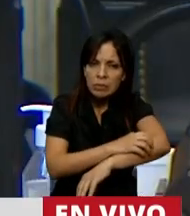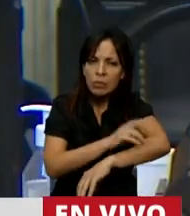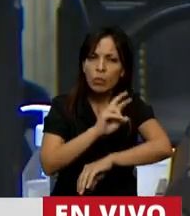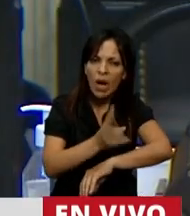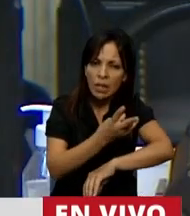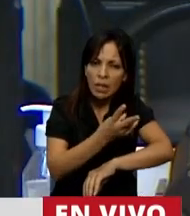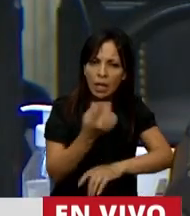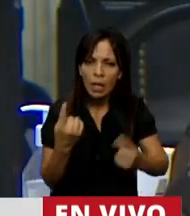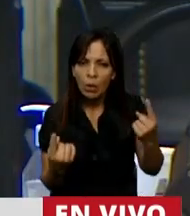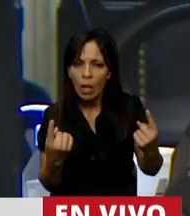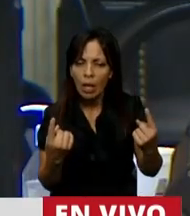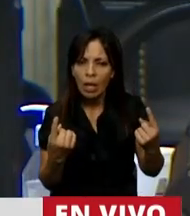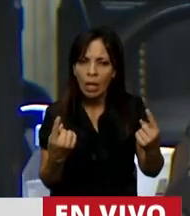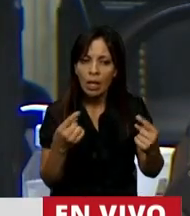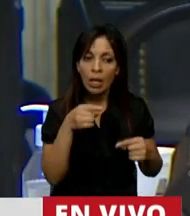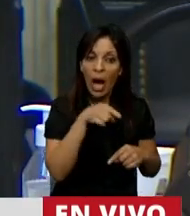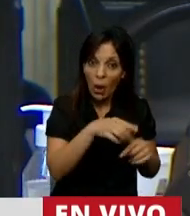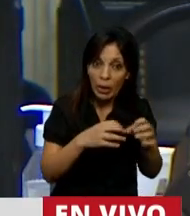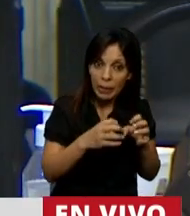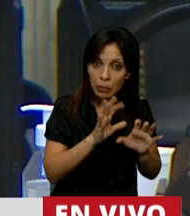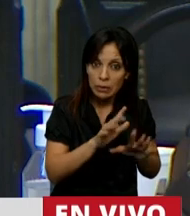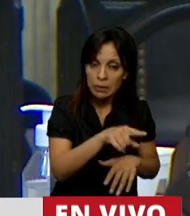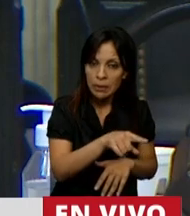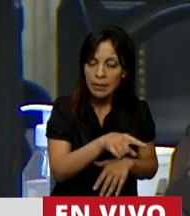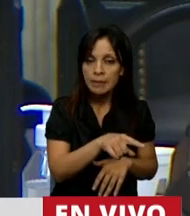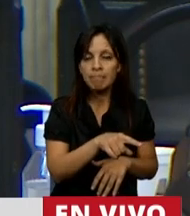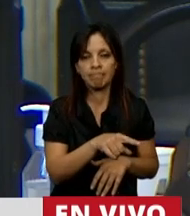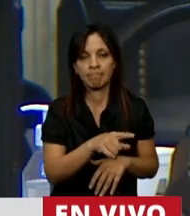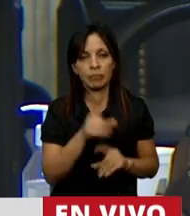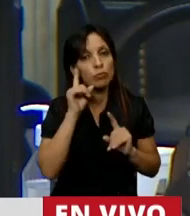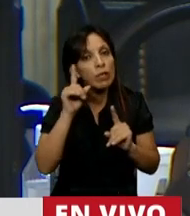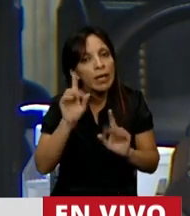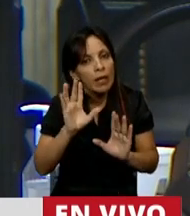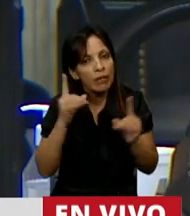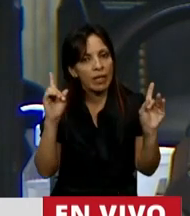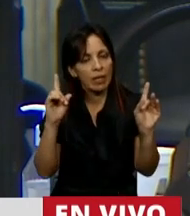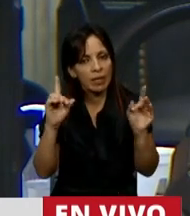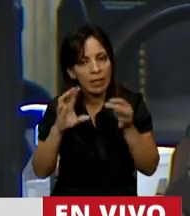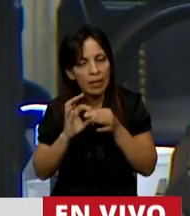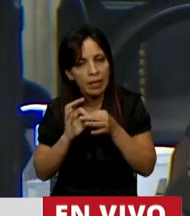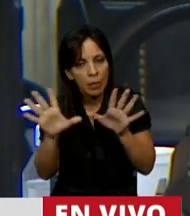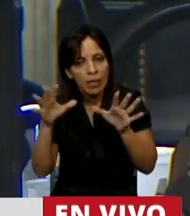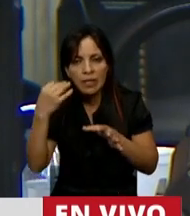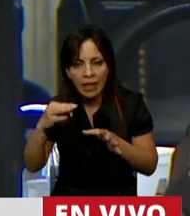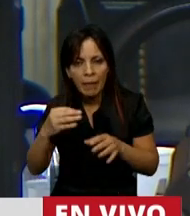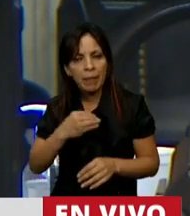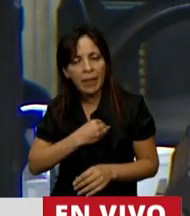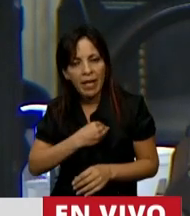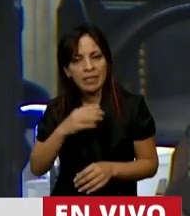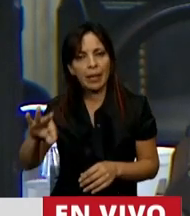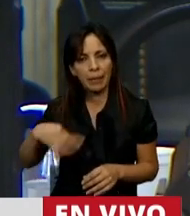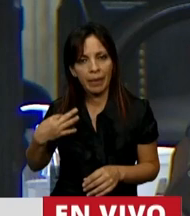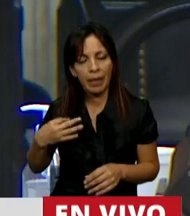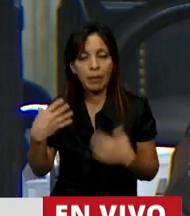muerte en la que hoy nos estamos debatiendo. Yo creo que la democracia tiene que ser la esperanza y la vida. Por eso hoy, en un día